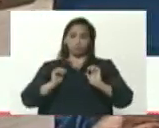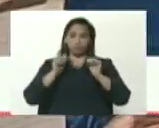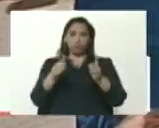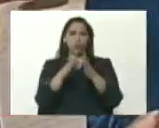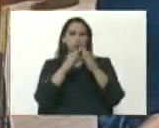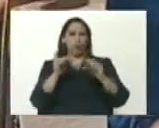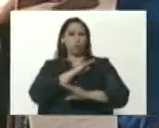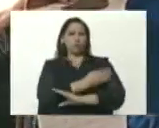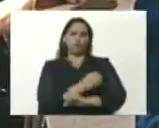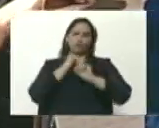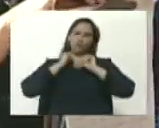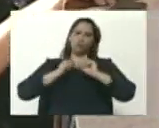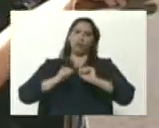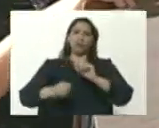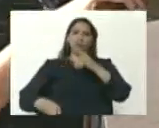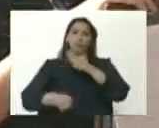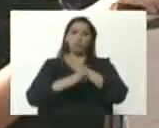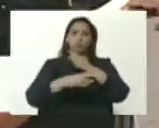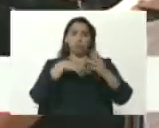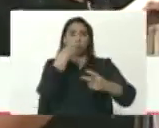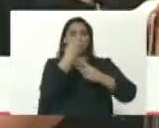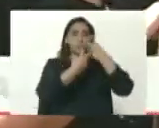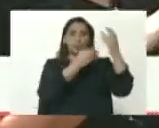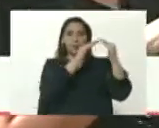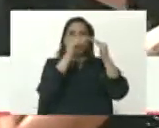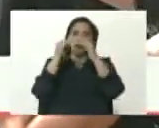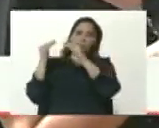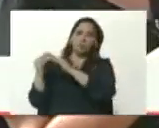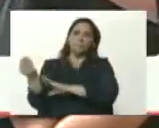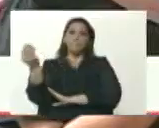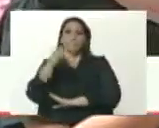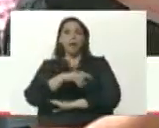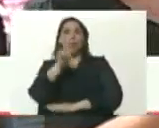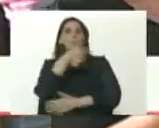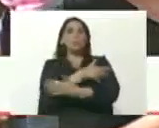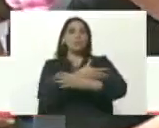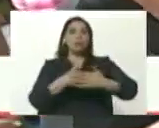con fuerza para ir casa por casa a los más de